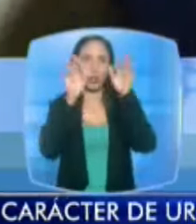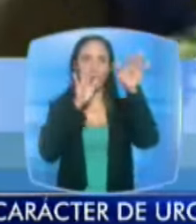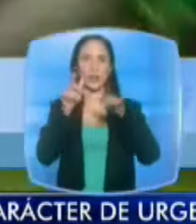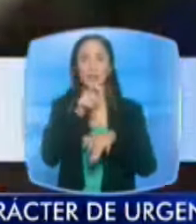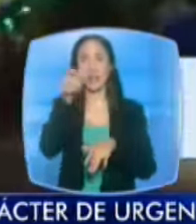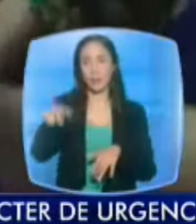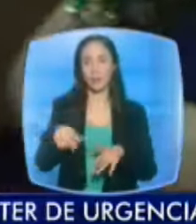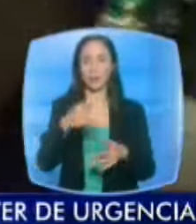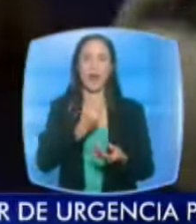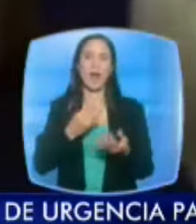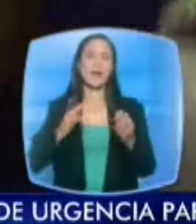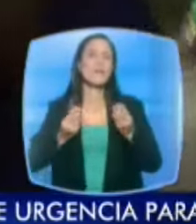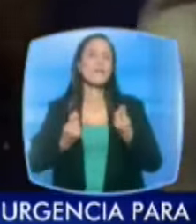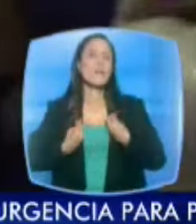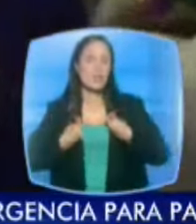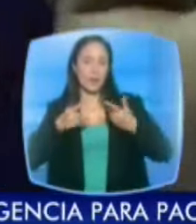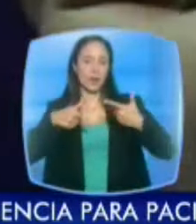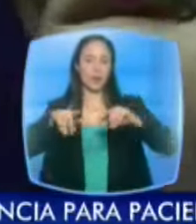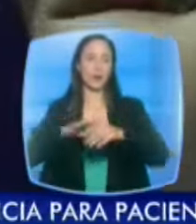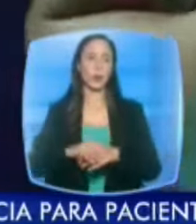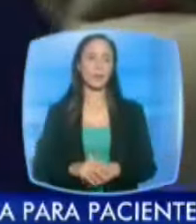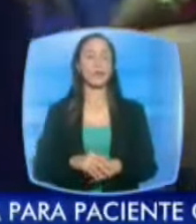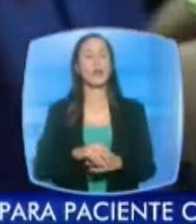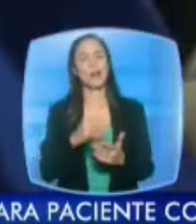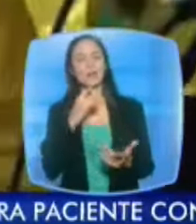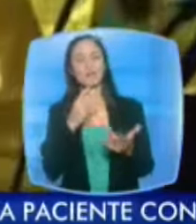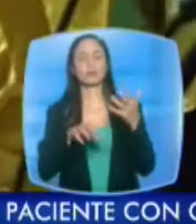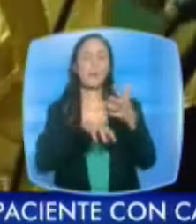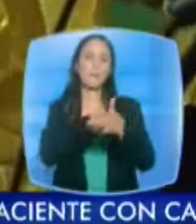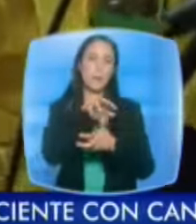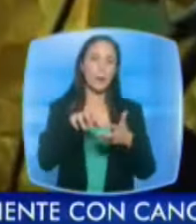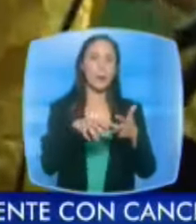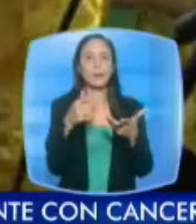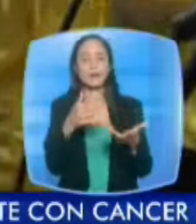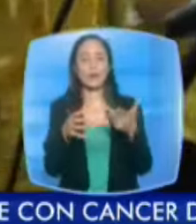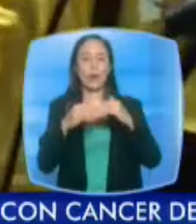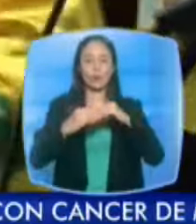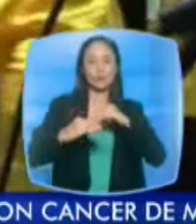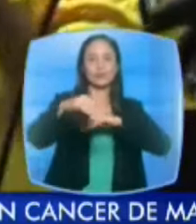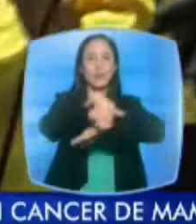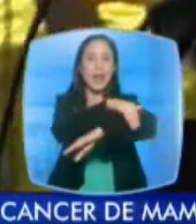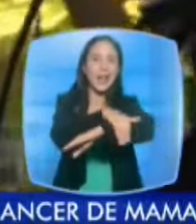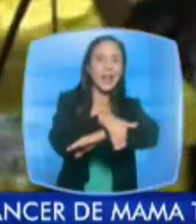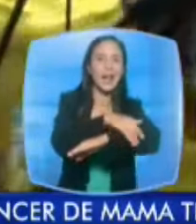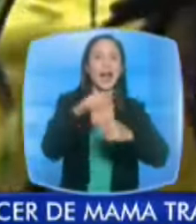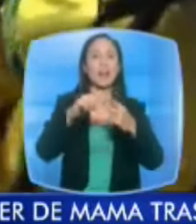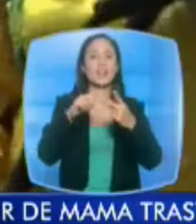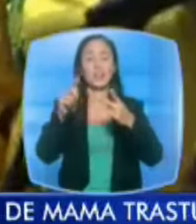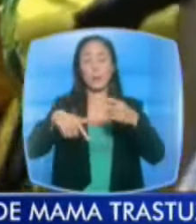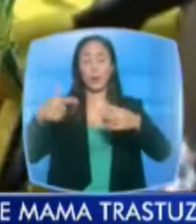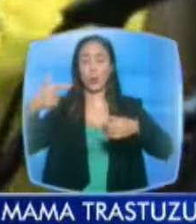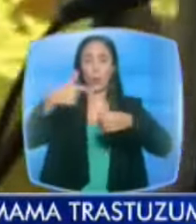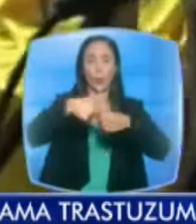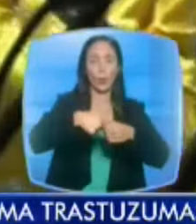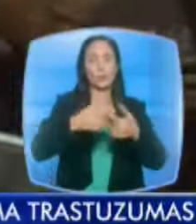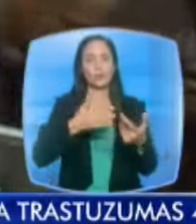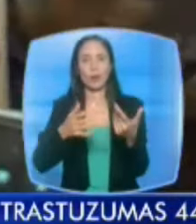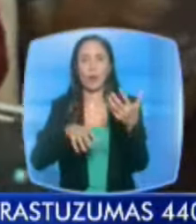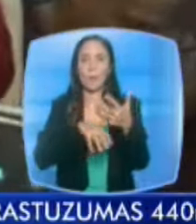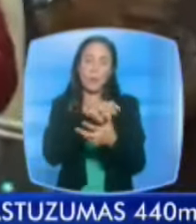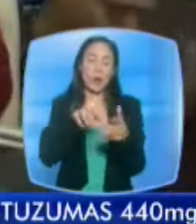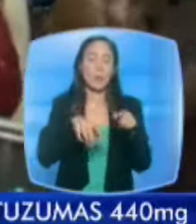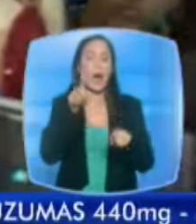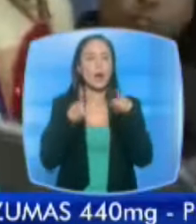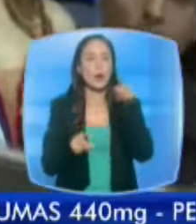turistas. Asimismo, dijo que problemas como el deterioro de la vialidad e irregularidades con el suministro de combustible en la zona ya